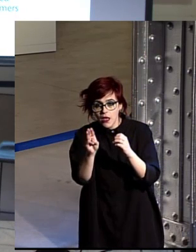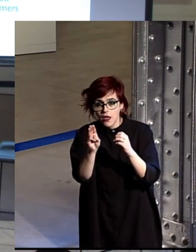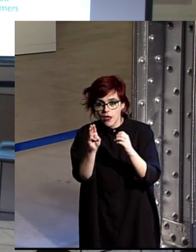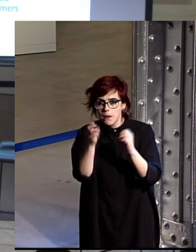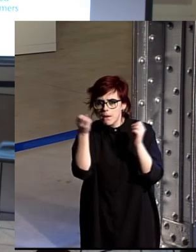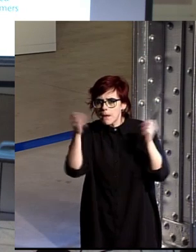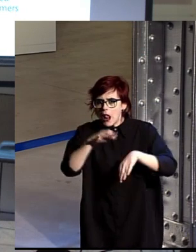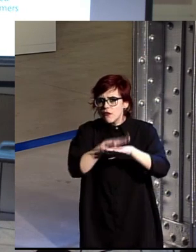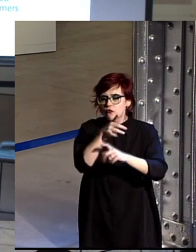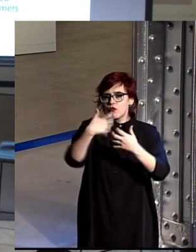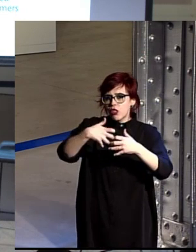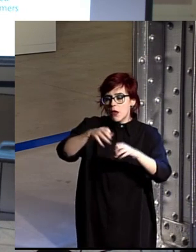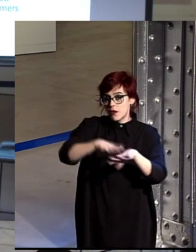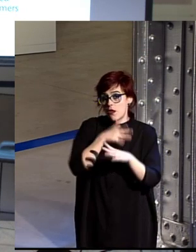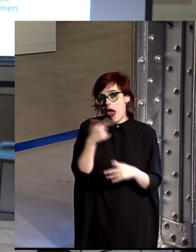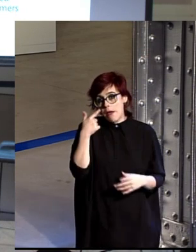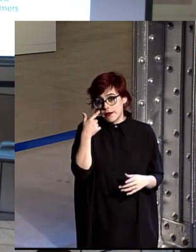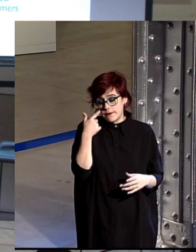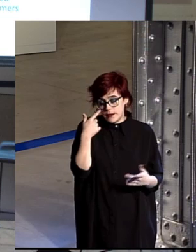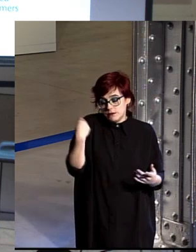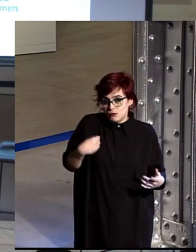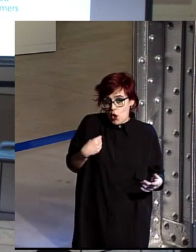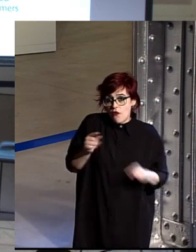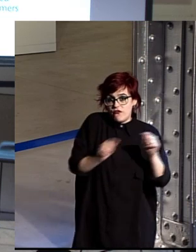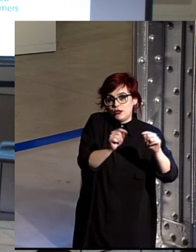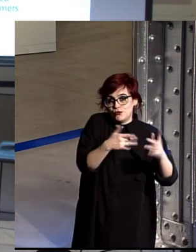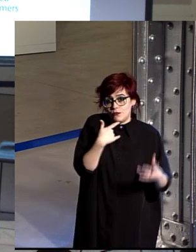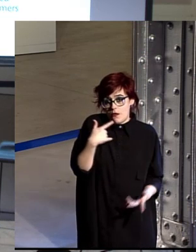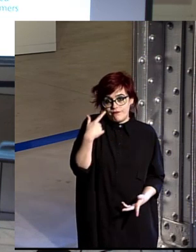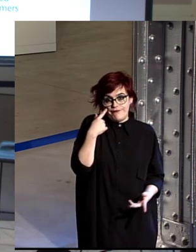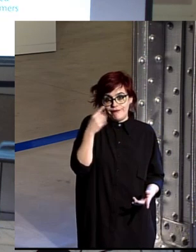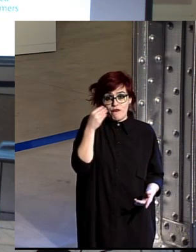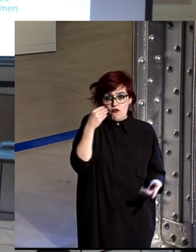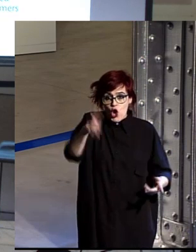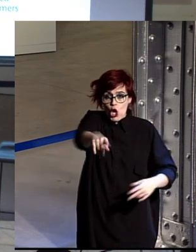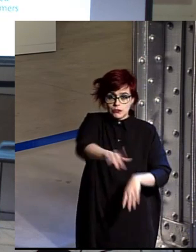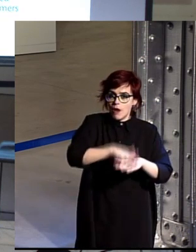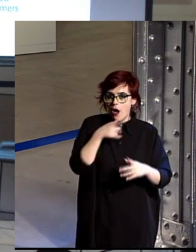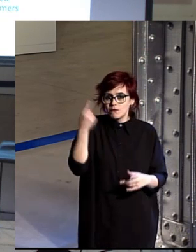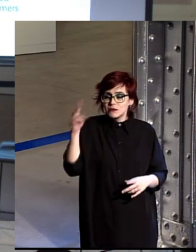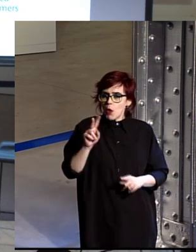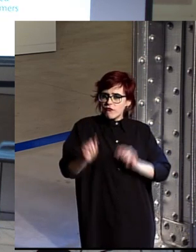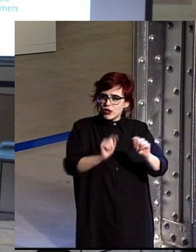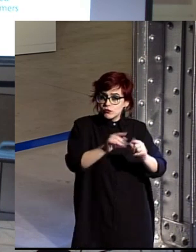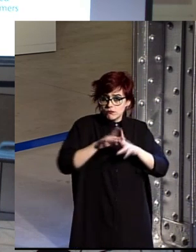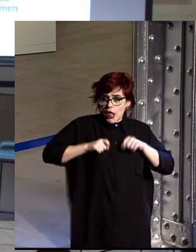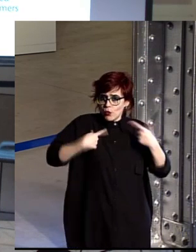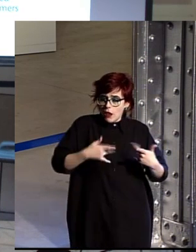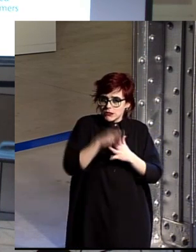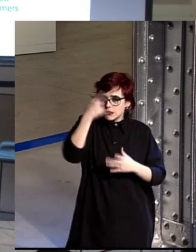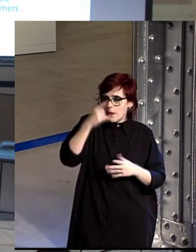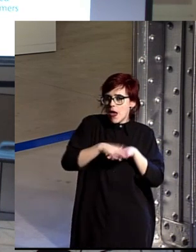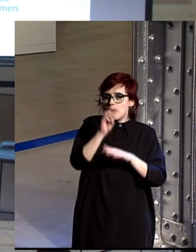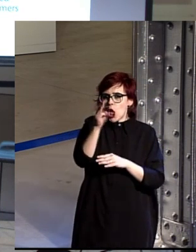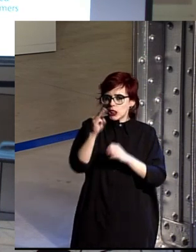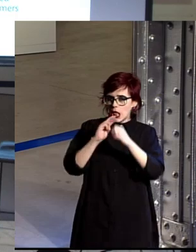pero el virus tampoco es idiota. Vamos a decirlo de idiota a nivel evolutivo. Es decir, el virus ha desarrollado también mecanismos, sabe qué es la proteína que lo viste,